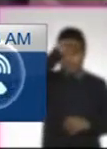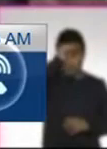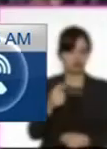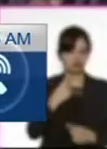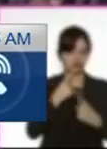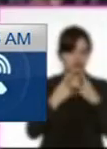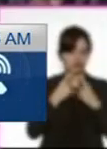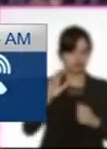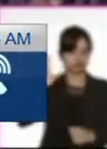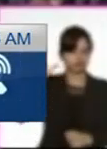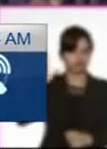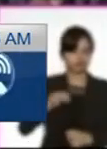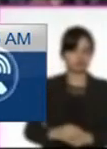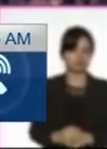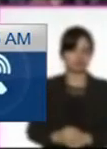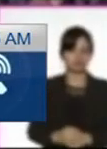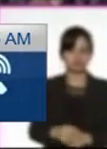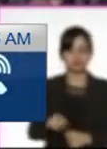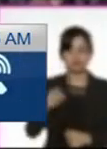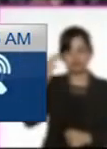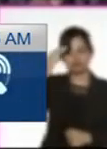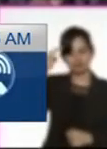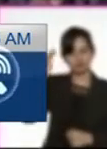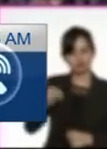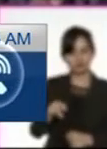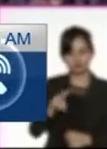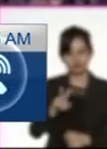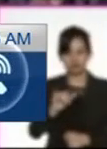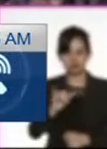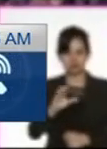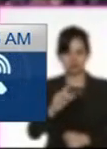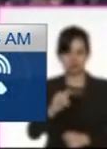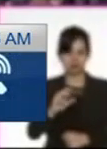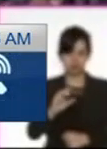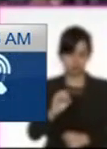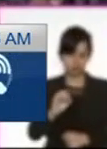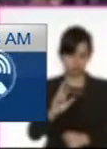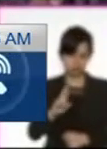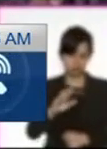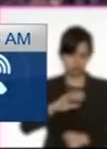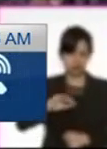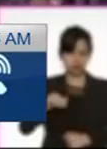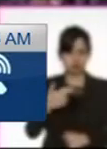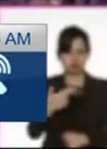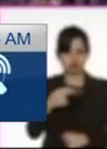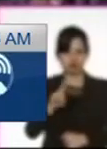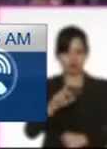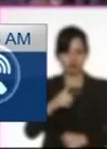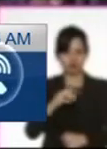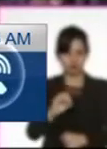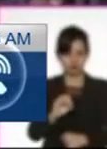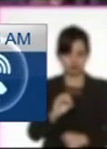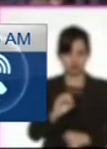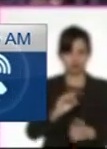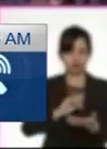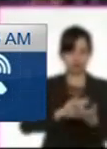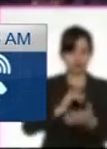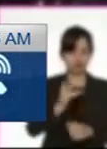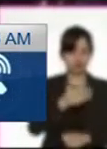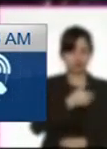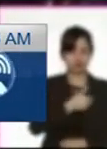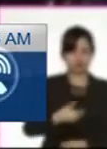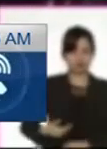es precisamente el Instituto Nacional Electoral. En su trayectoria, en su historia, realmente de alguna suerte hasta joven, lo cierto es que